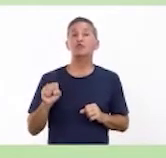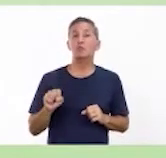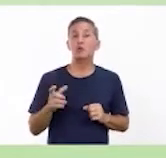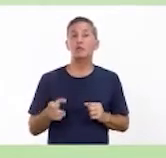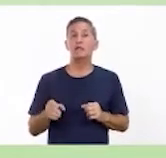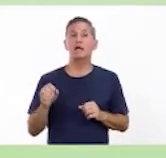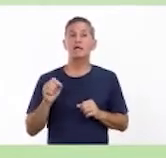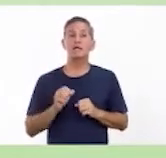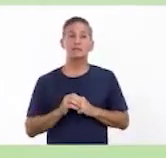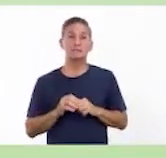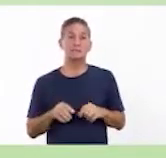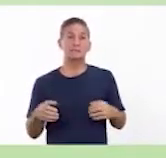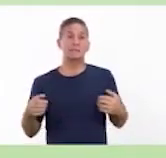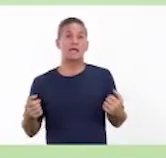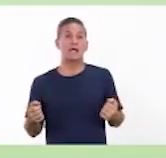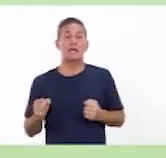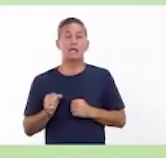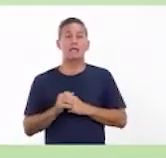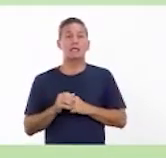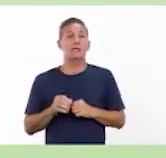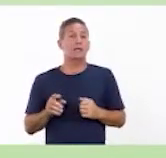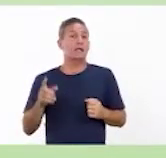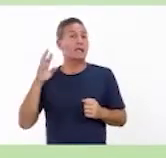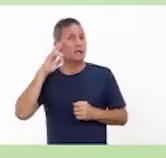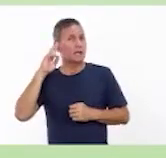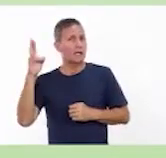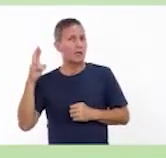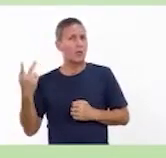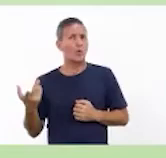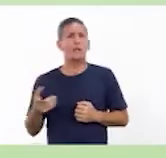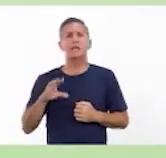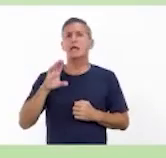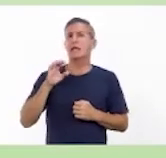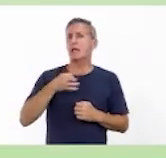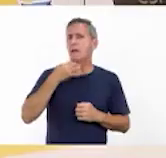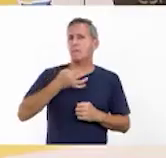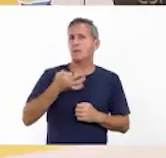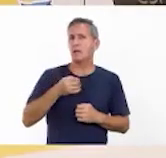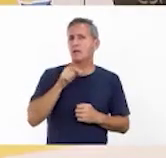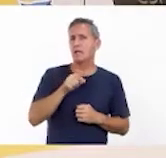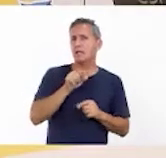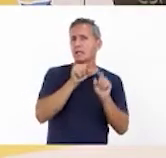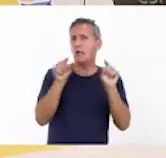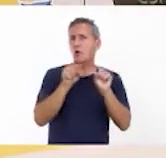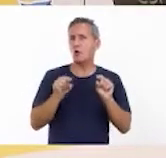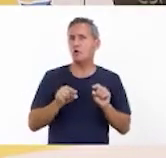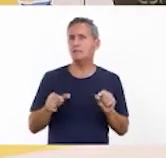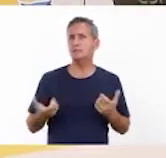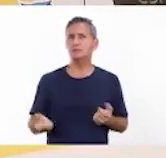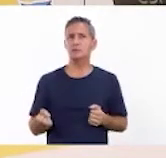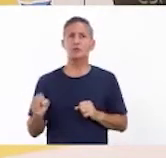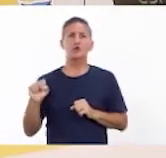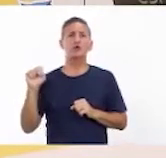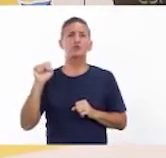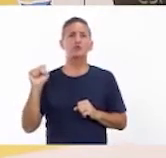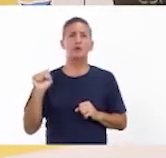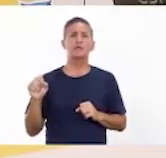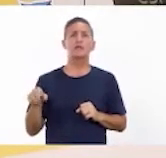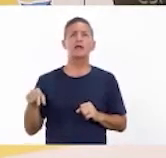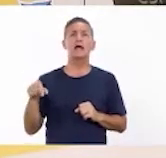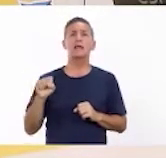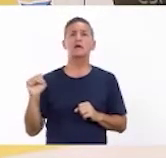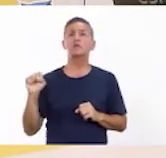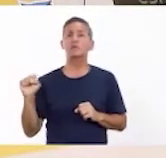una conjunción enunciativa. Y recuerde que habíamos dicho que estas oraciones subordinadas sustantivas,